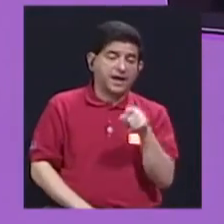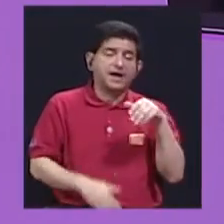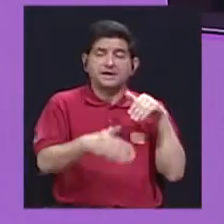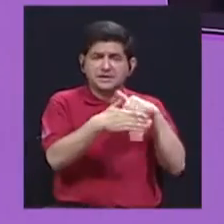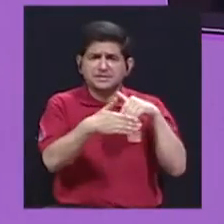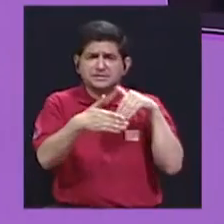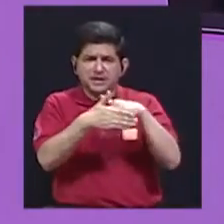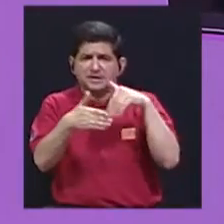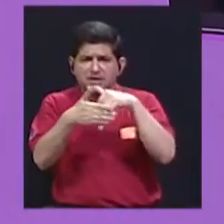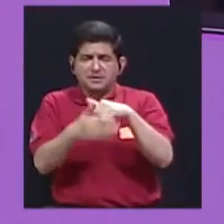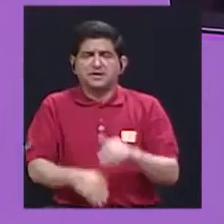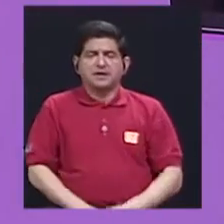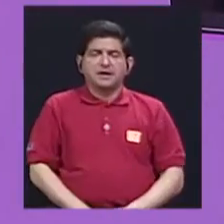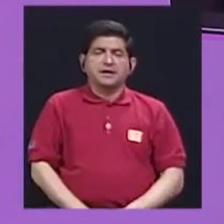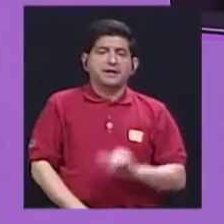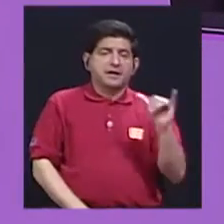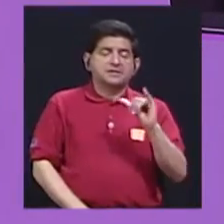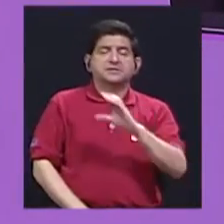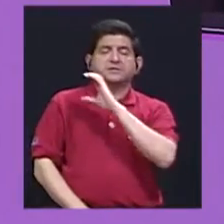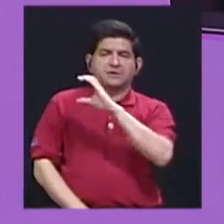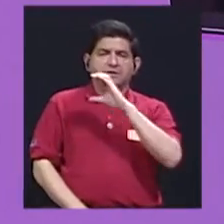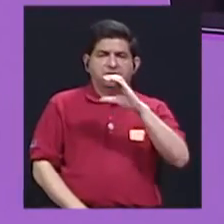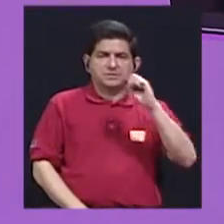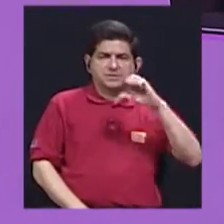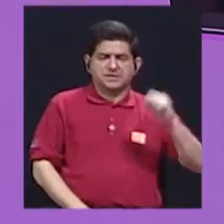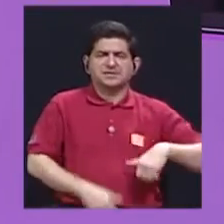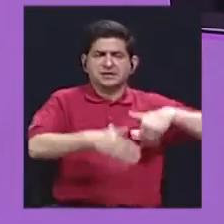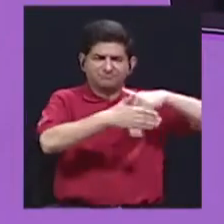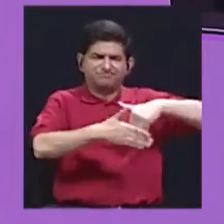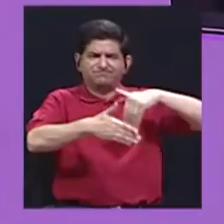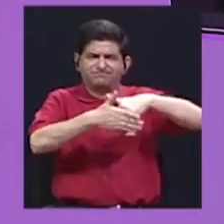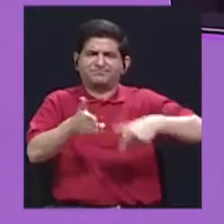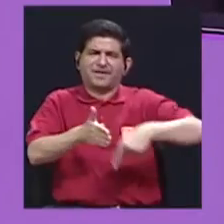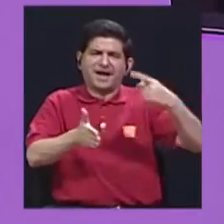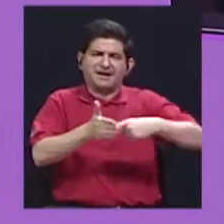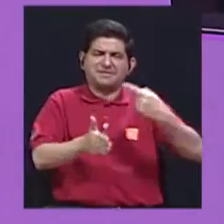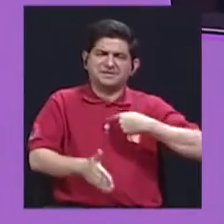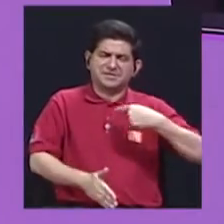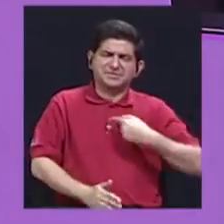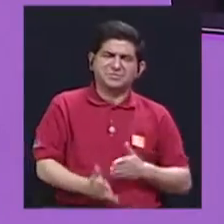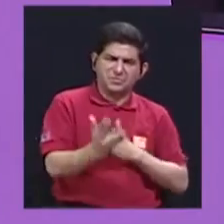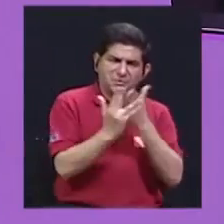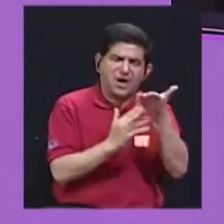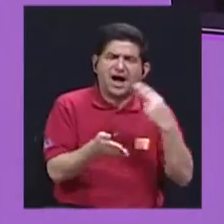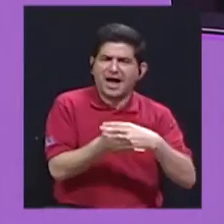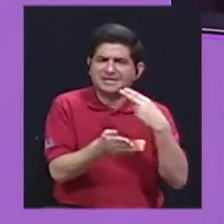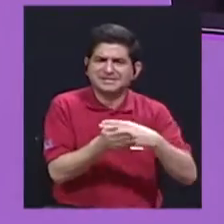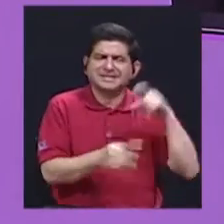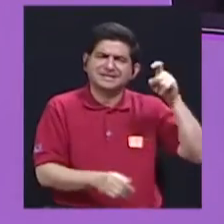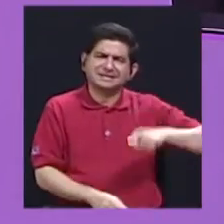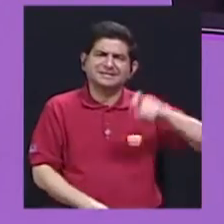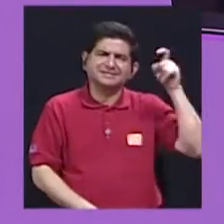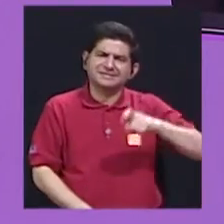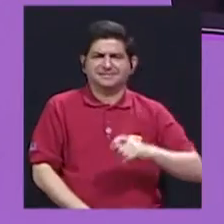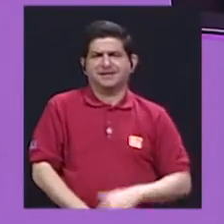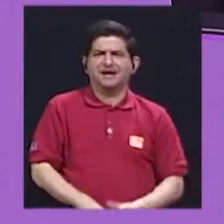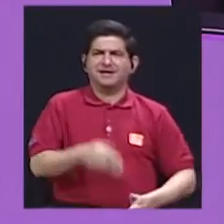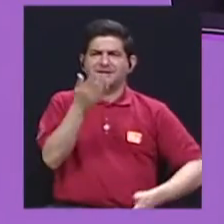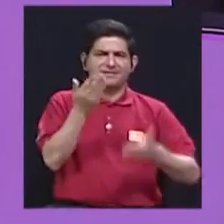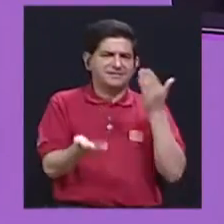obstáculos que hay veces la caja también nos pone muchos obstáculos verdad hay veces que uno para entrar al hospital también necesita